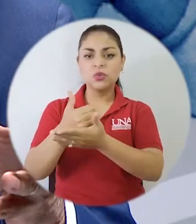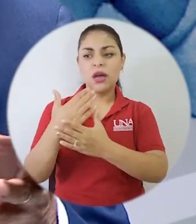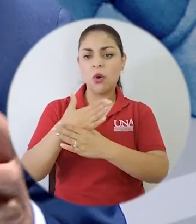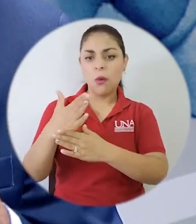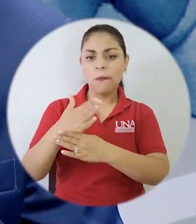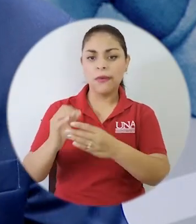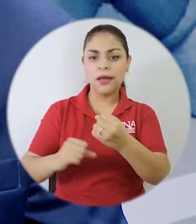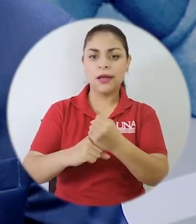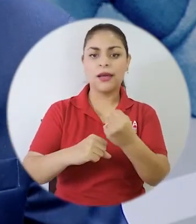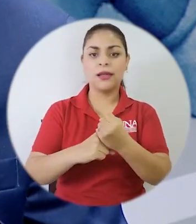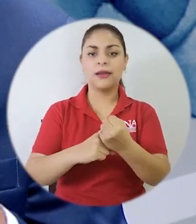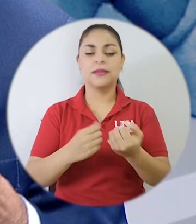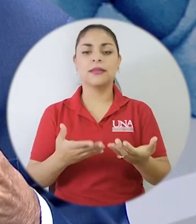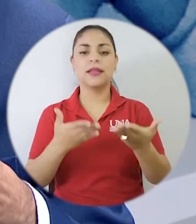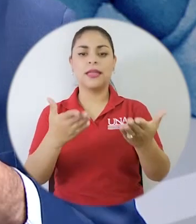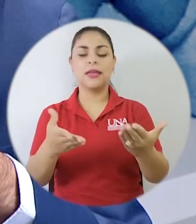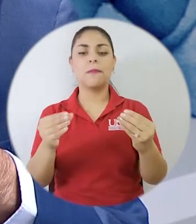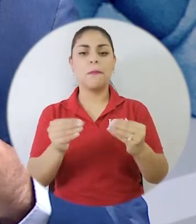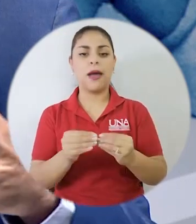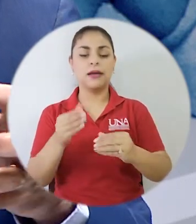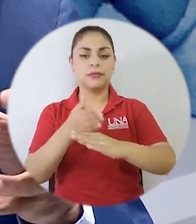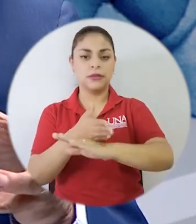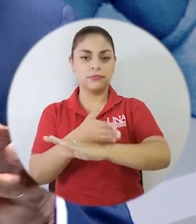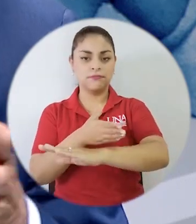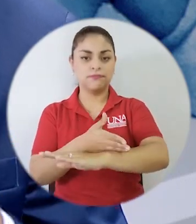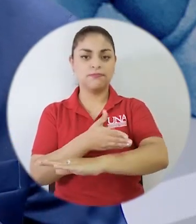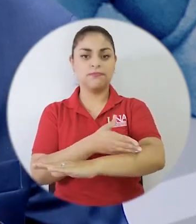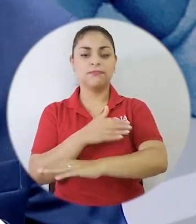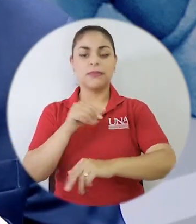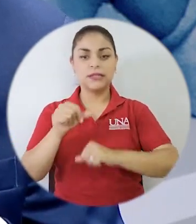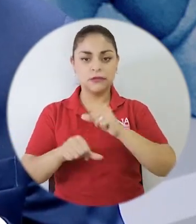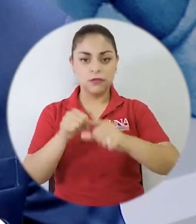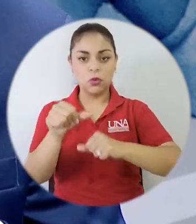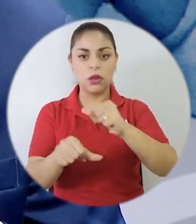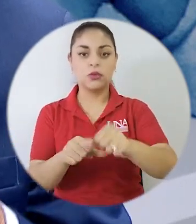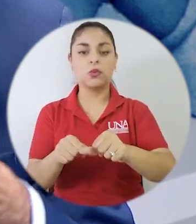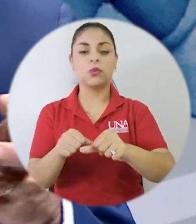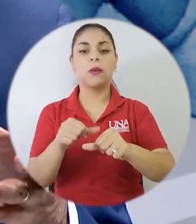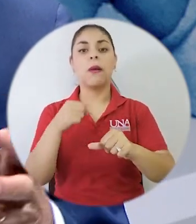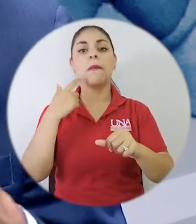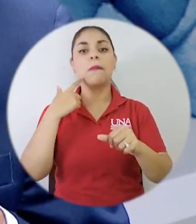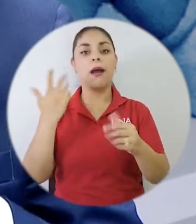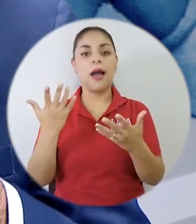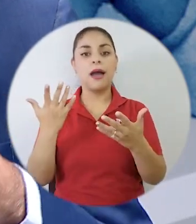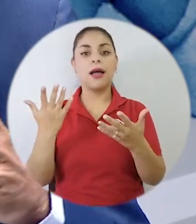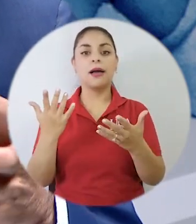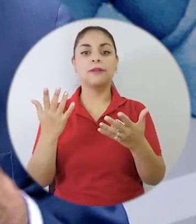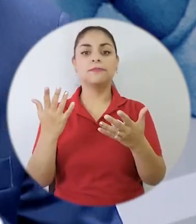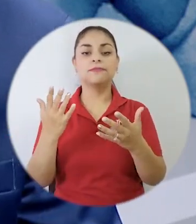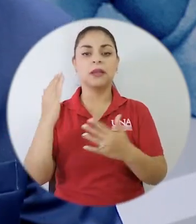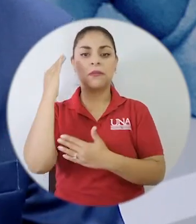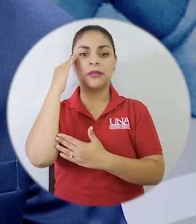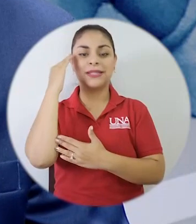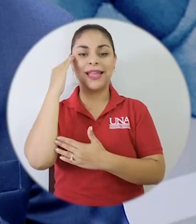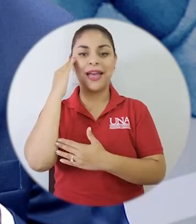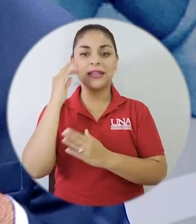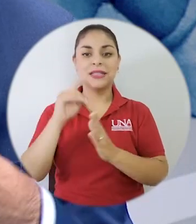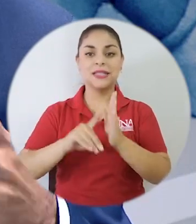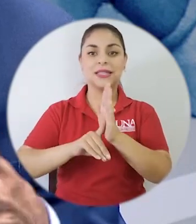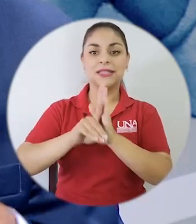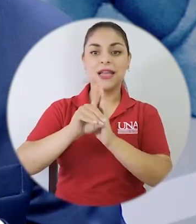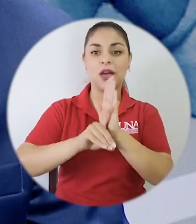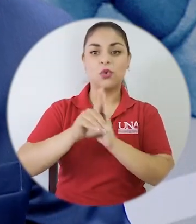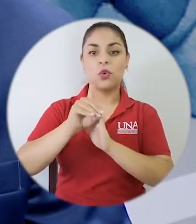la cooperación, que generen más esfuerzos, digamos, asociativos, de capacidades asociativas,